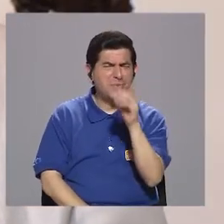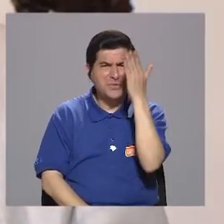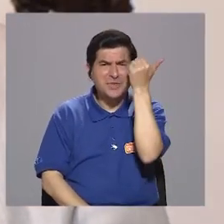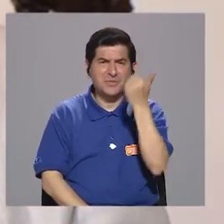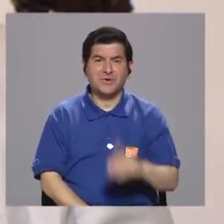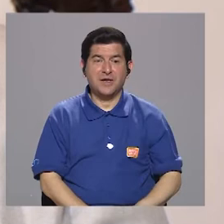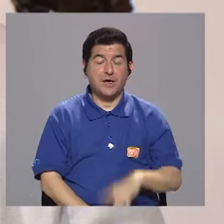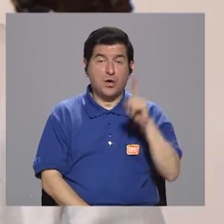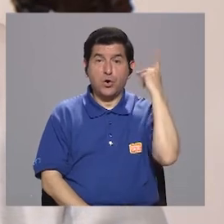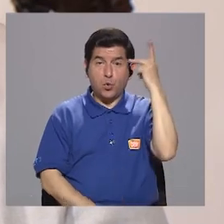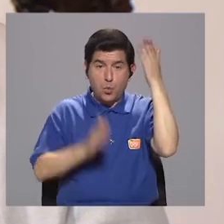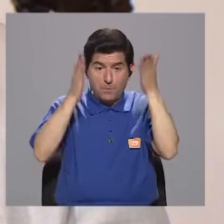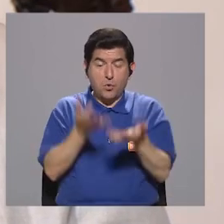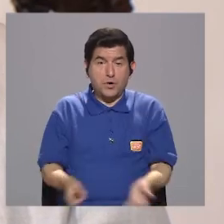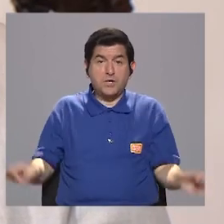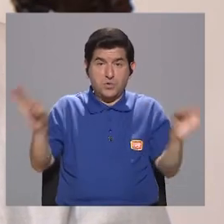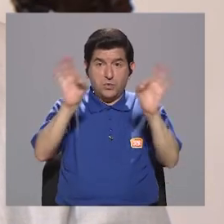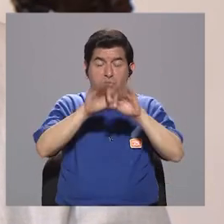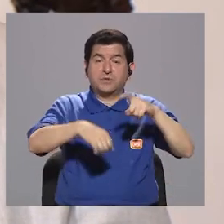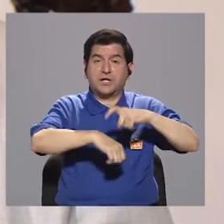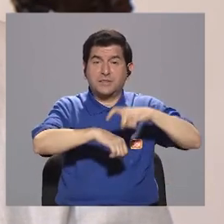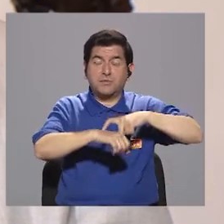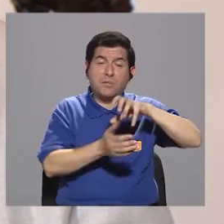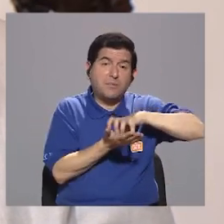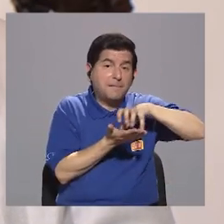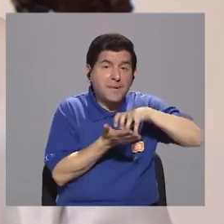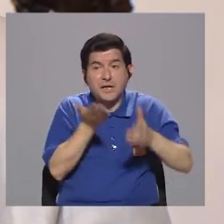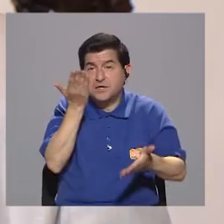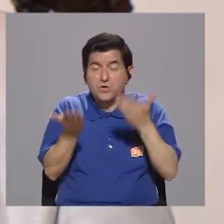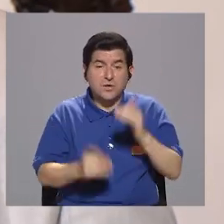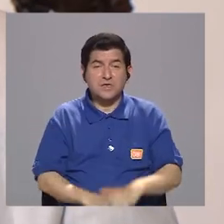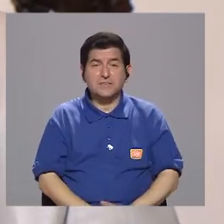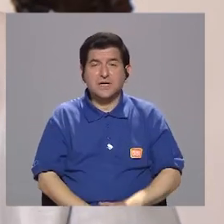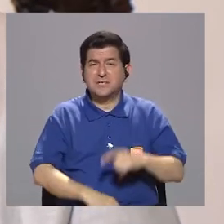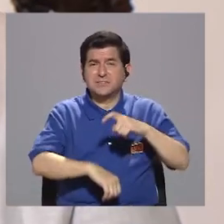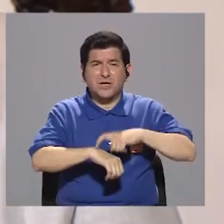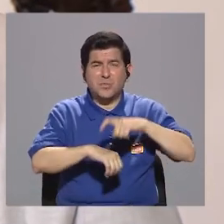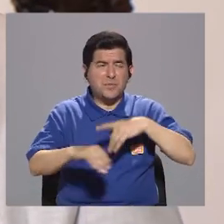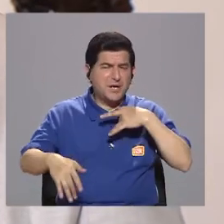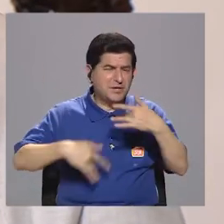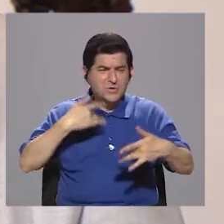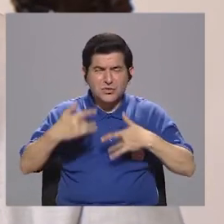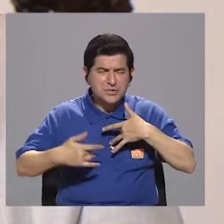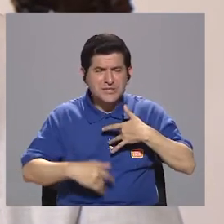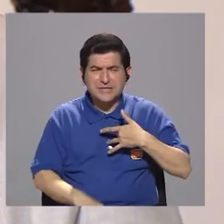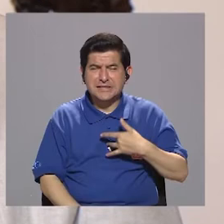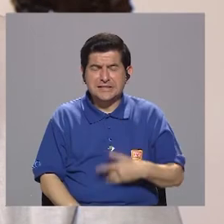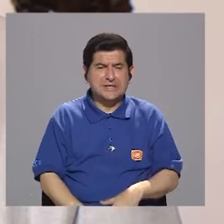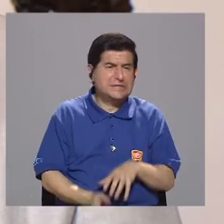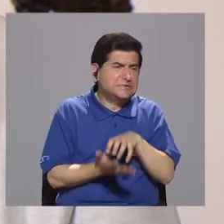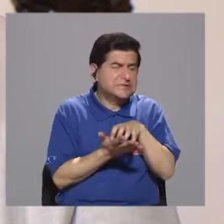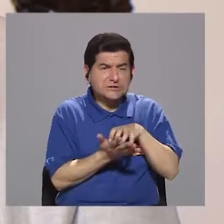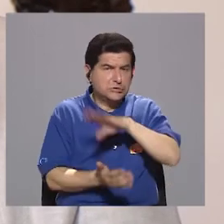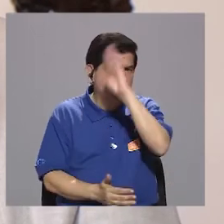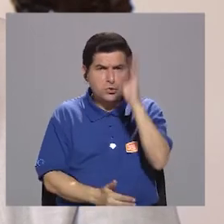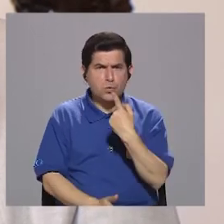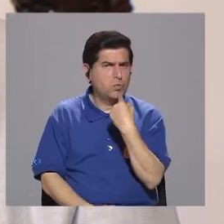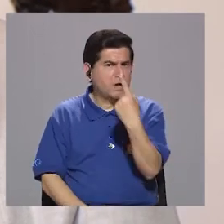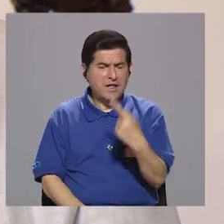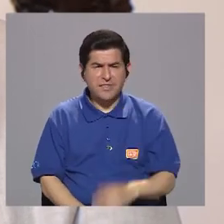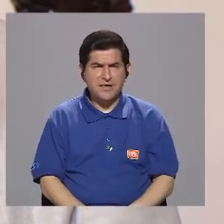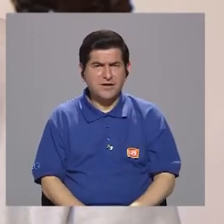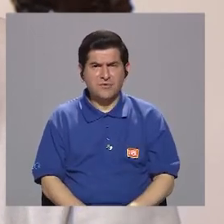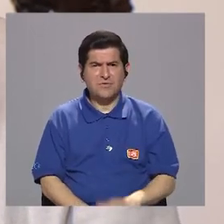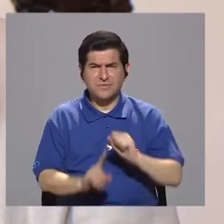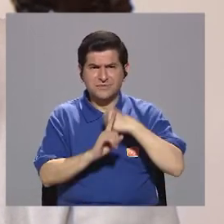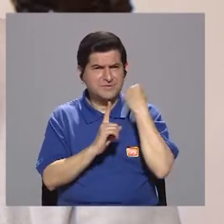yo digo que siempre un gran político debe tener momentos de incertidumbre y pudo haberse quebrado en algún momento. ¿Él nunca manifestó